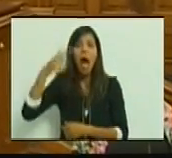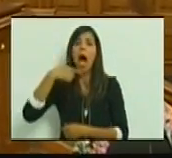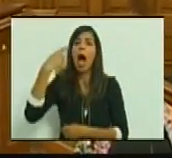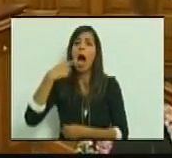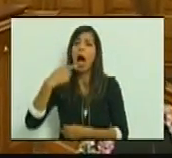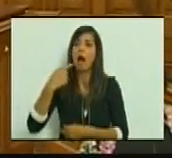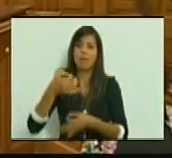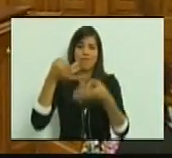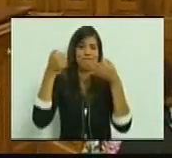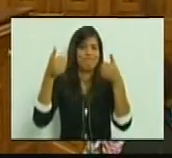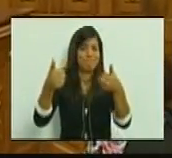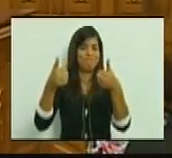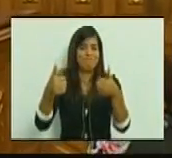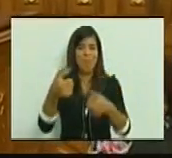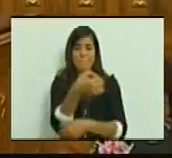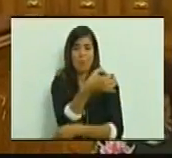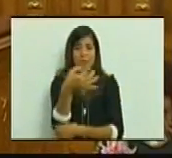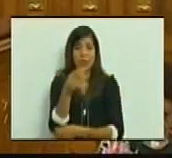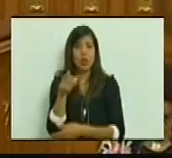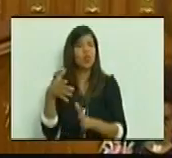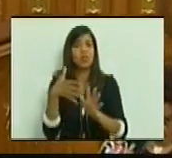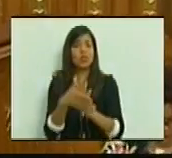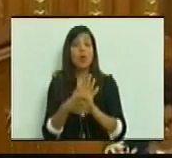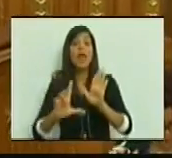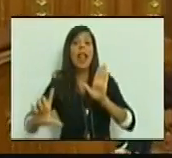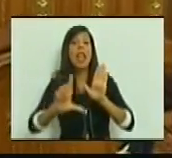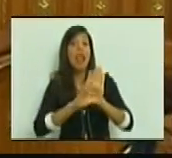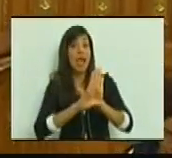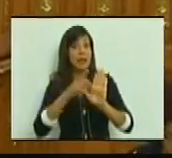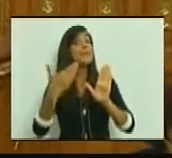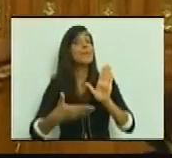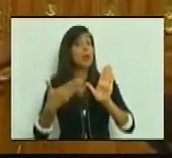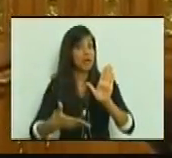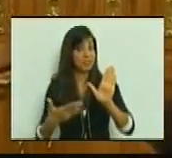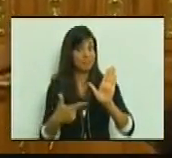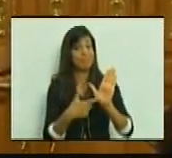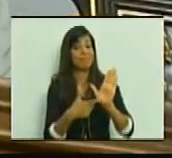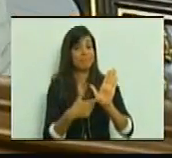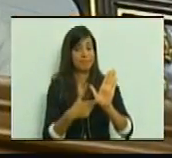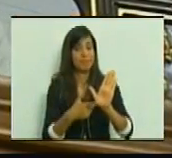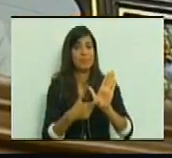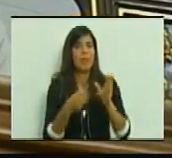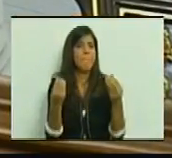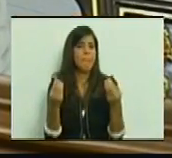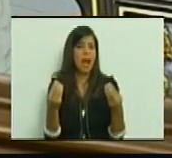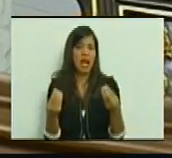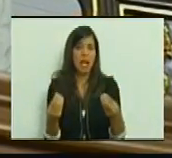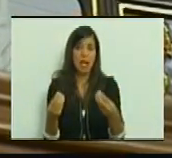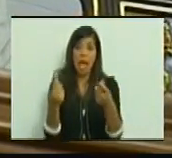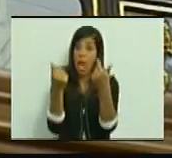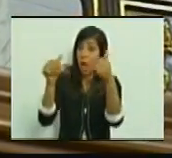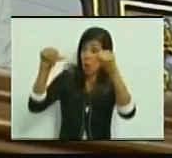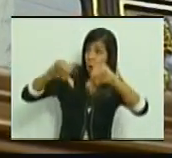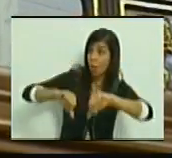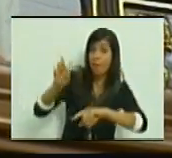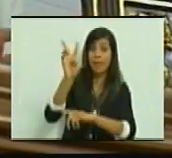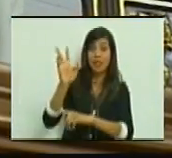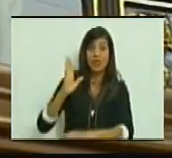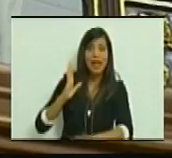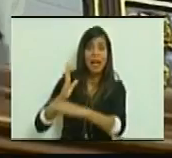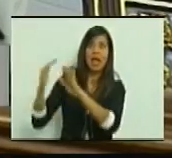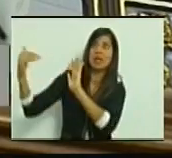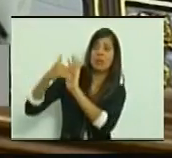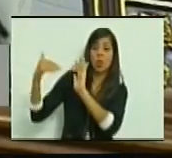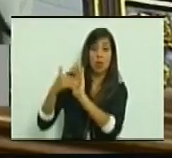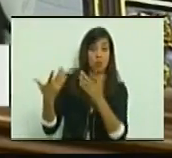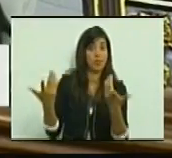que ha hecho sobre el objeto de esta ley dirigida también a romper el bloqueo financiero contra